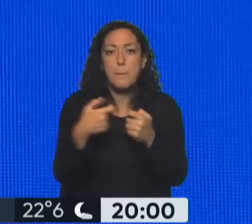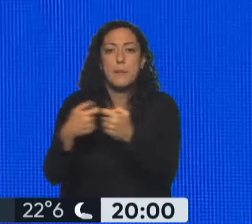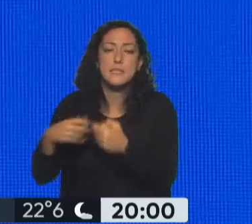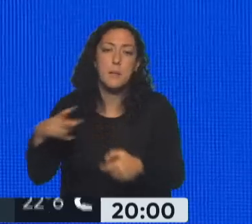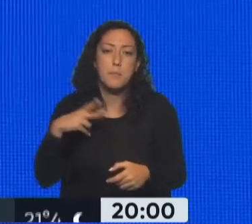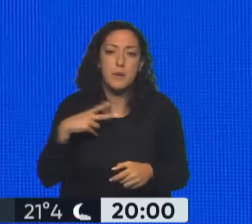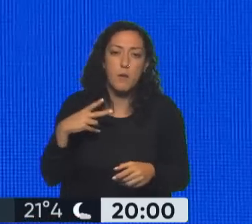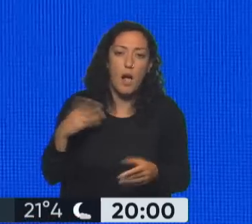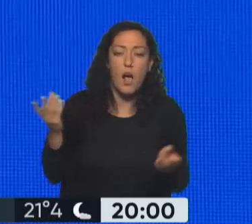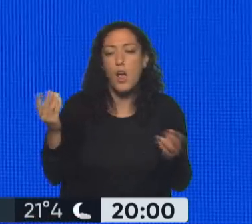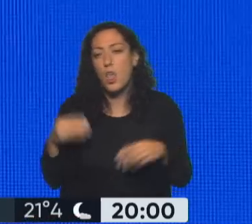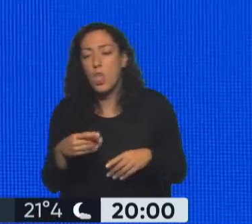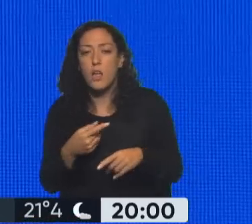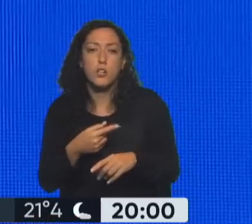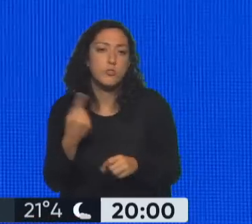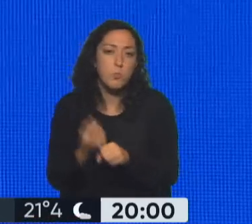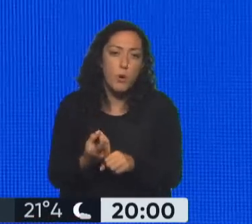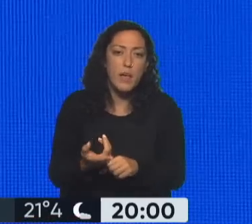tengan default. ¿Ustedes creen,